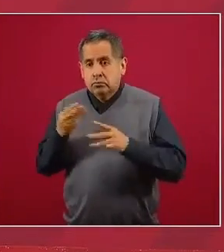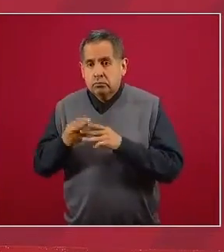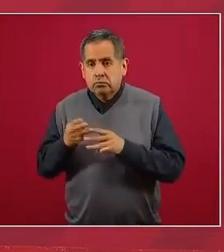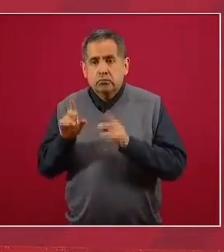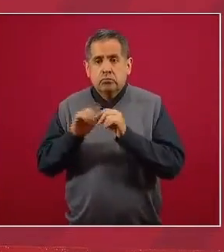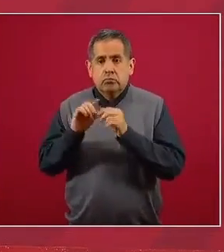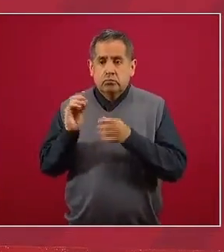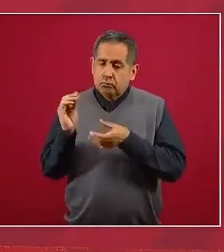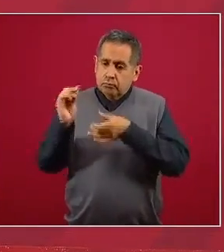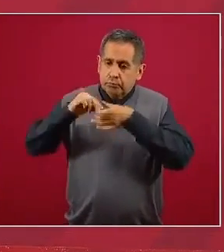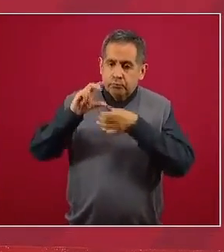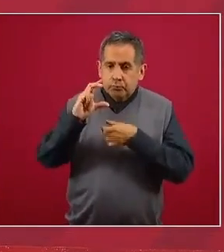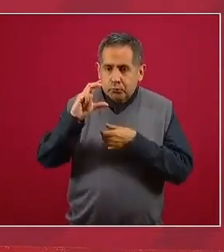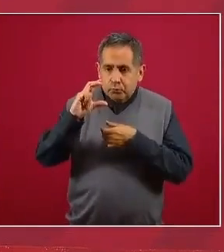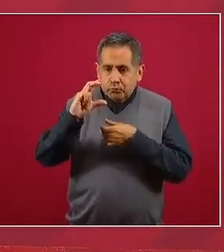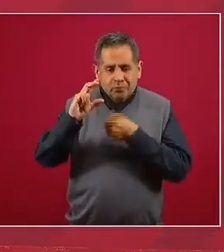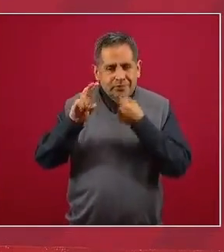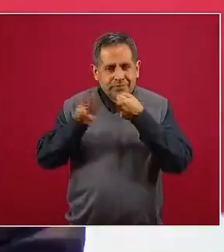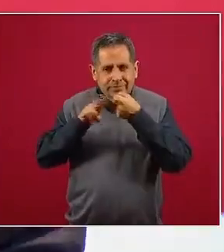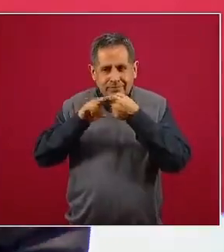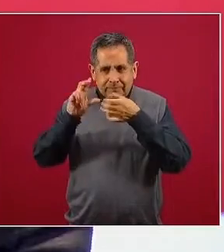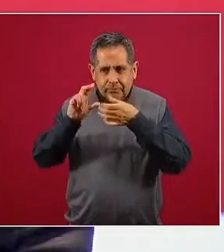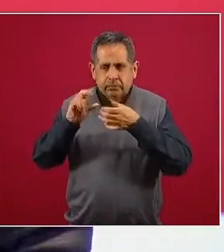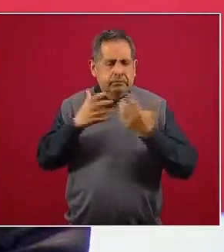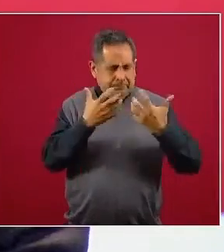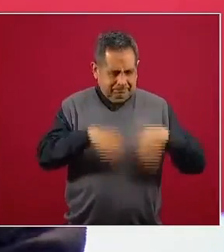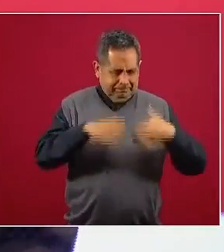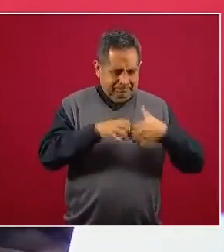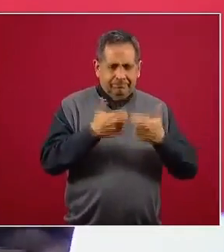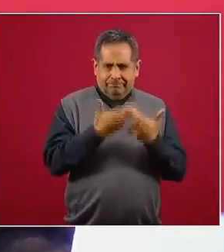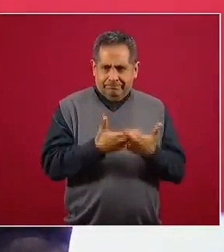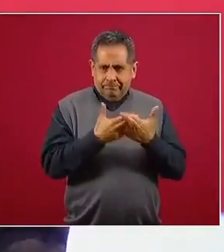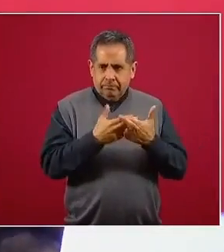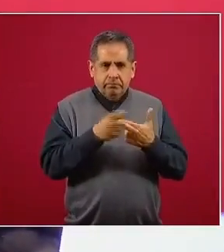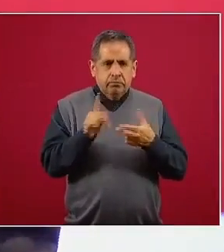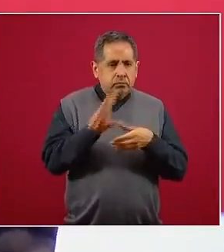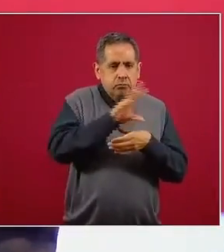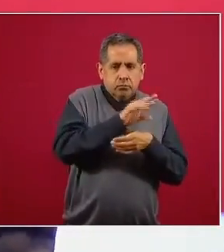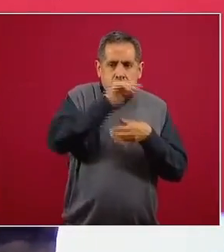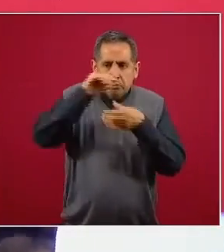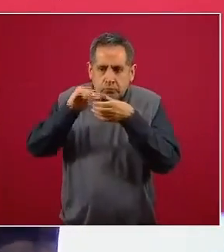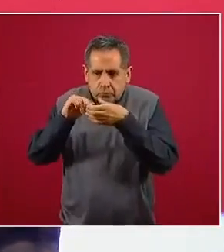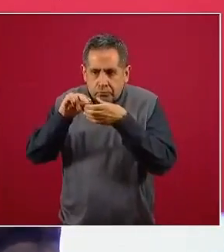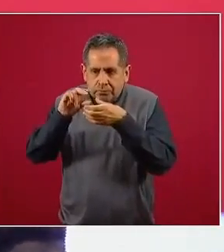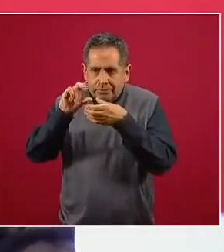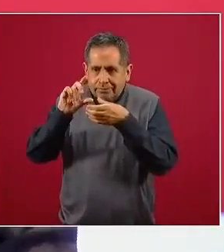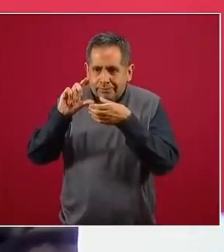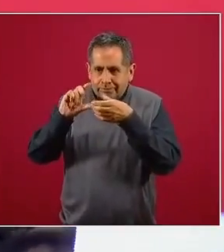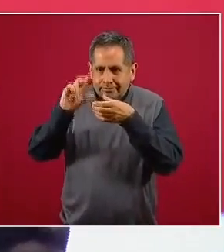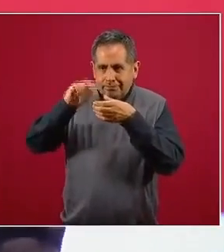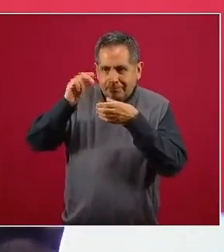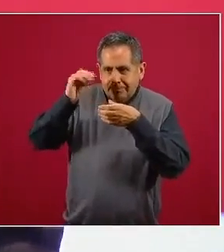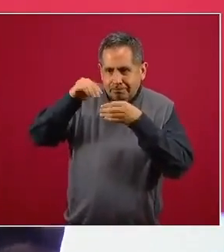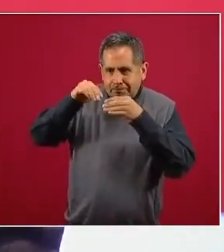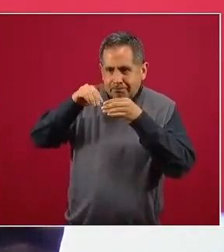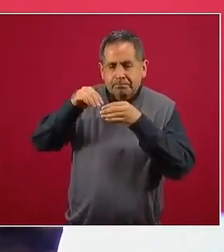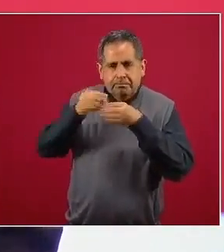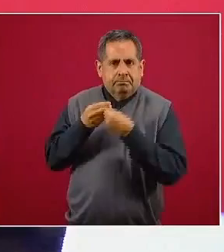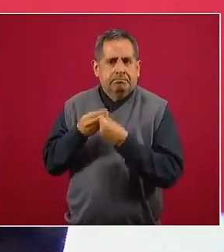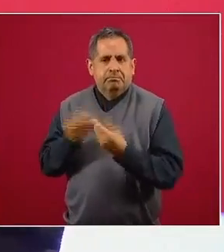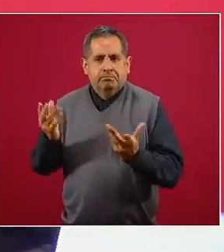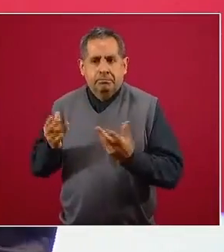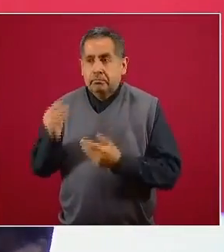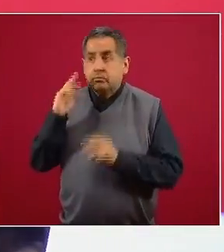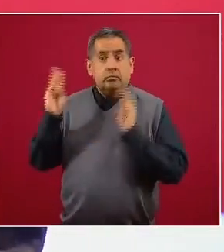de embotellar las vacunas. Es decir, se fabricaba vacuna, pero no había la suficiente capacidad a nivel mundial